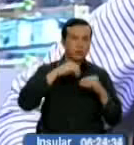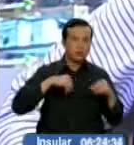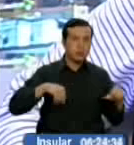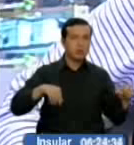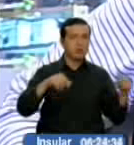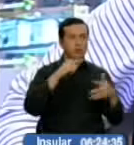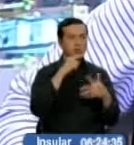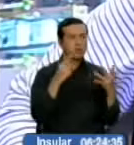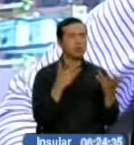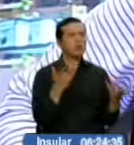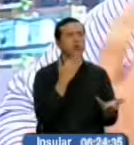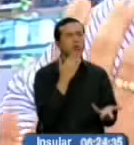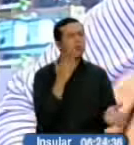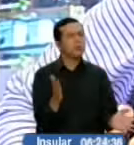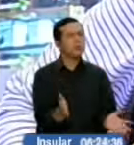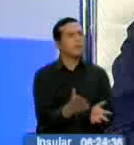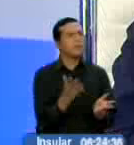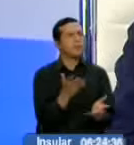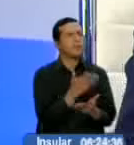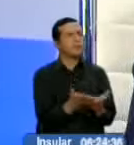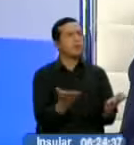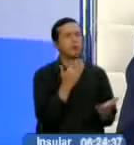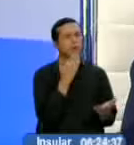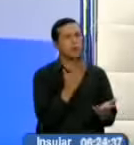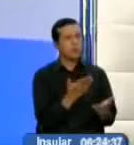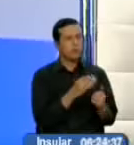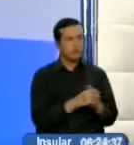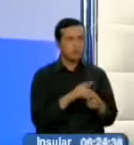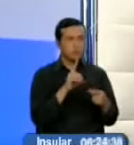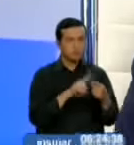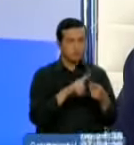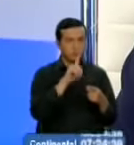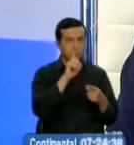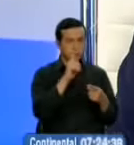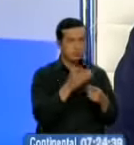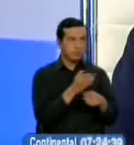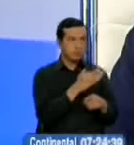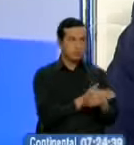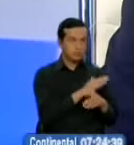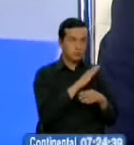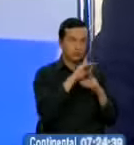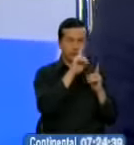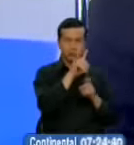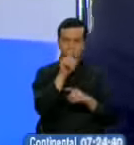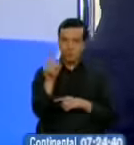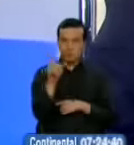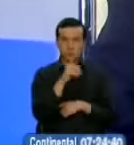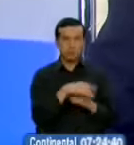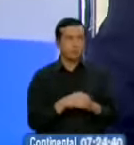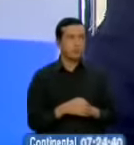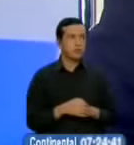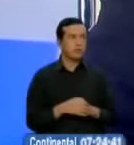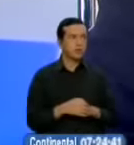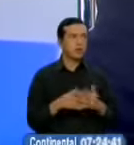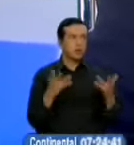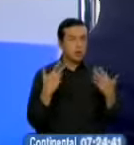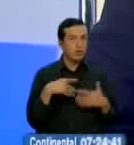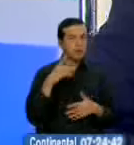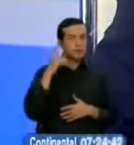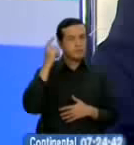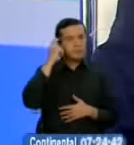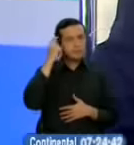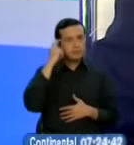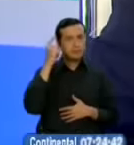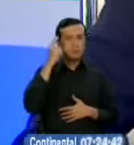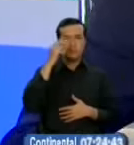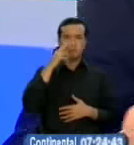que caen. ¿Cómo incentivar aquello, señores? Y termino con ese antecedente para plantearles algo. No es momento ya hablar en serio de